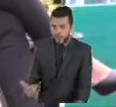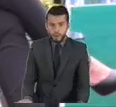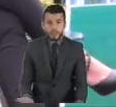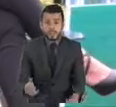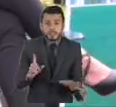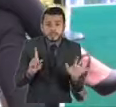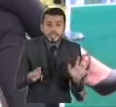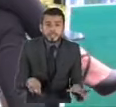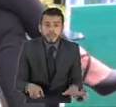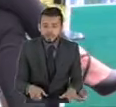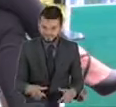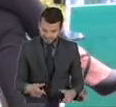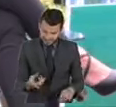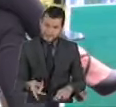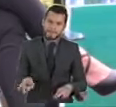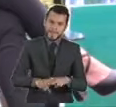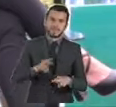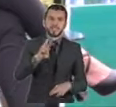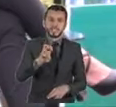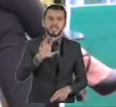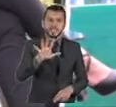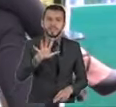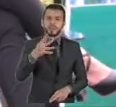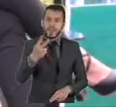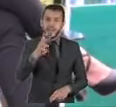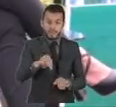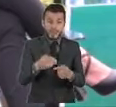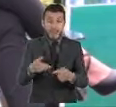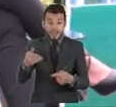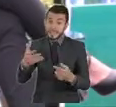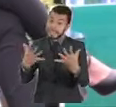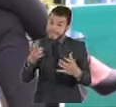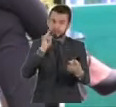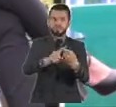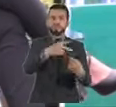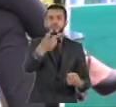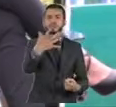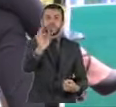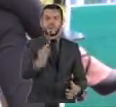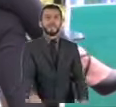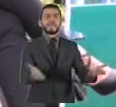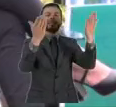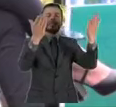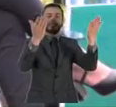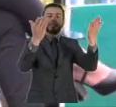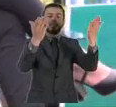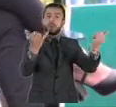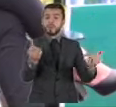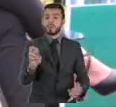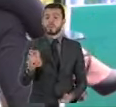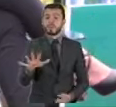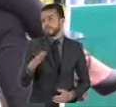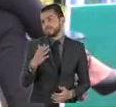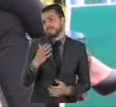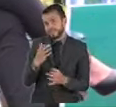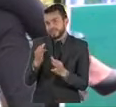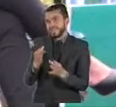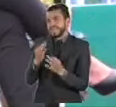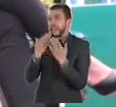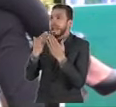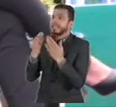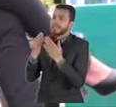solo 6 meses hemos hecho 85 de los 250 que nos propusimos hacer. Y ese también fue una gran virtud de la pandemia que tenemos que